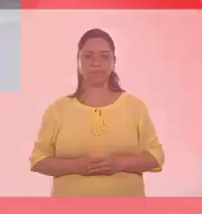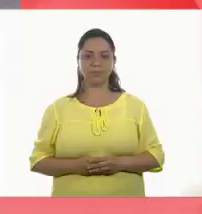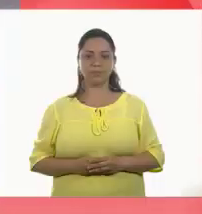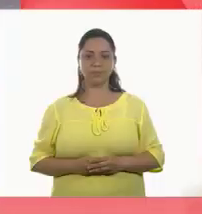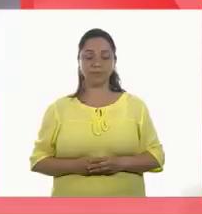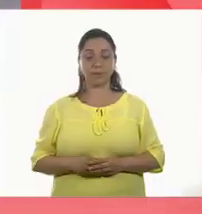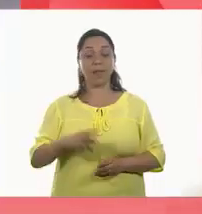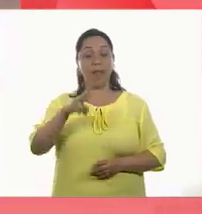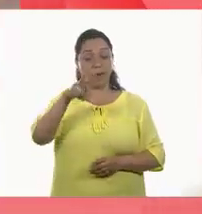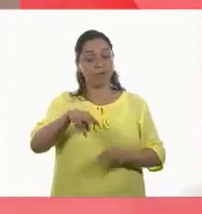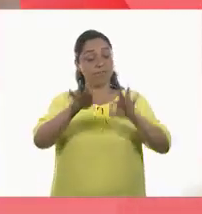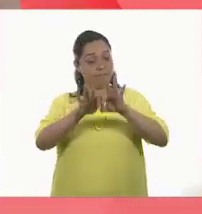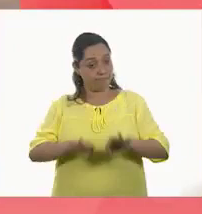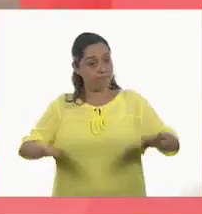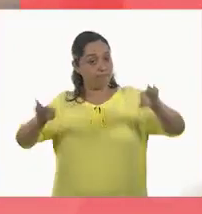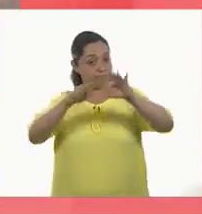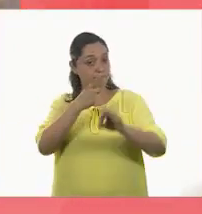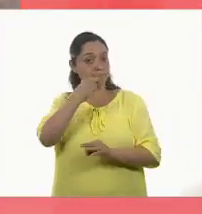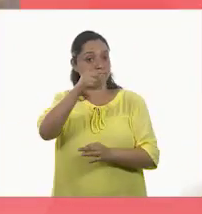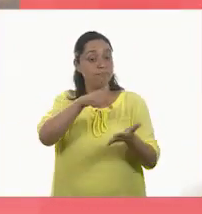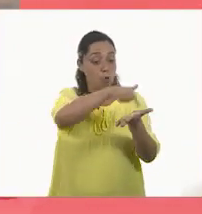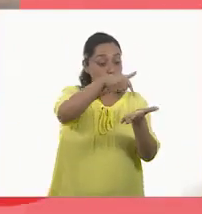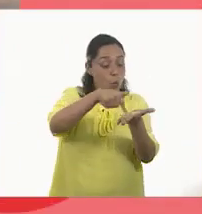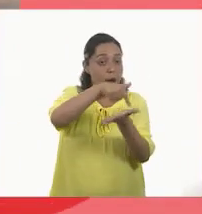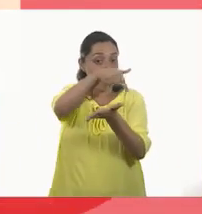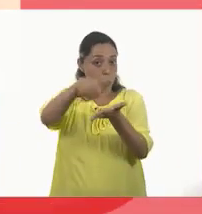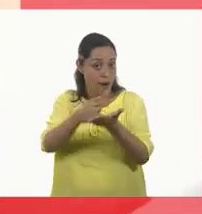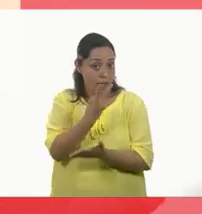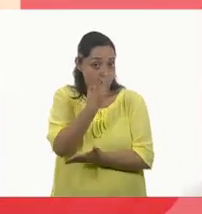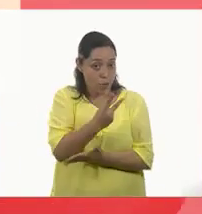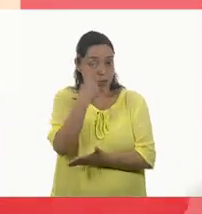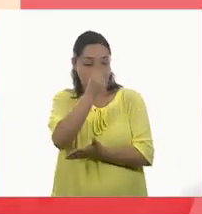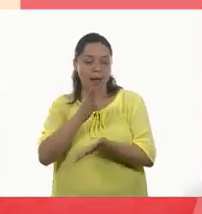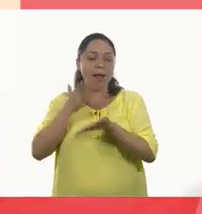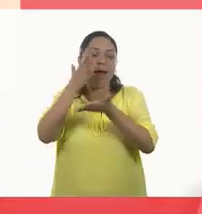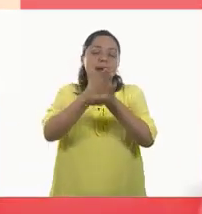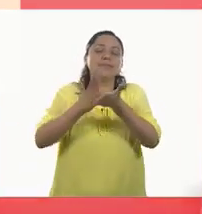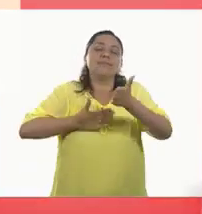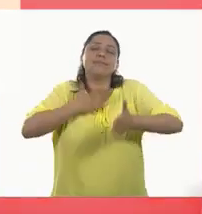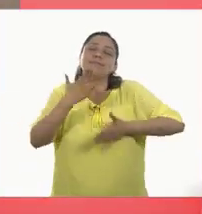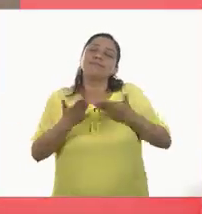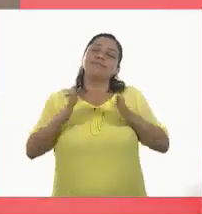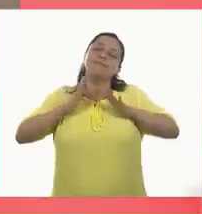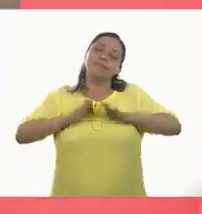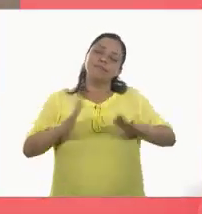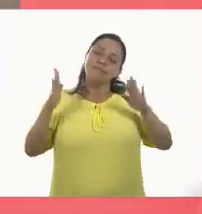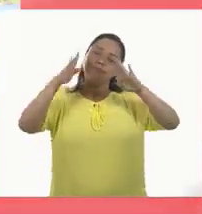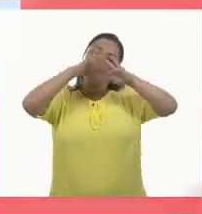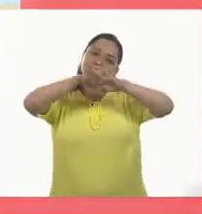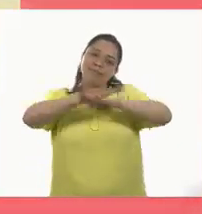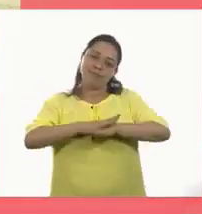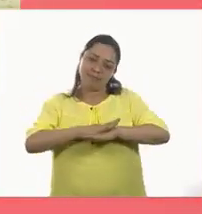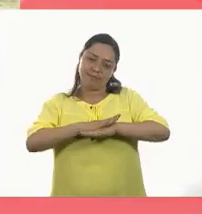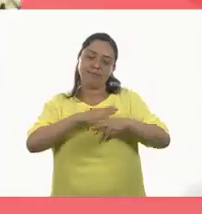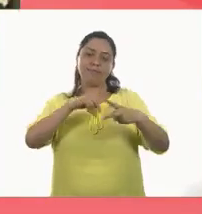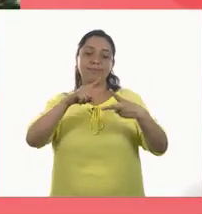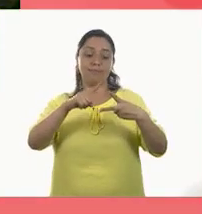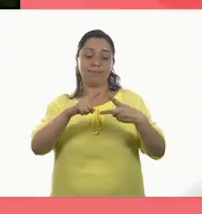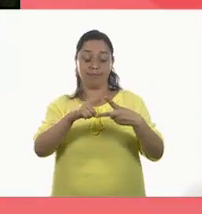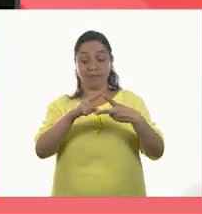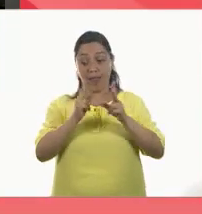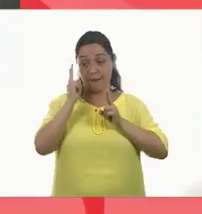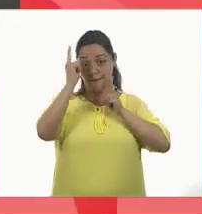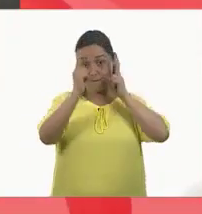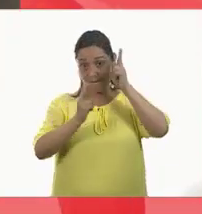Mención especial merecen dos sitios creados para el disfrute con tranquilidad y servicios de primera, para hacer de la